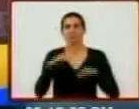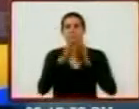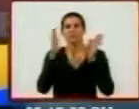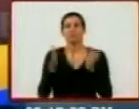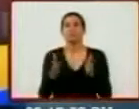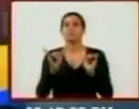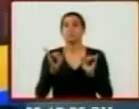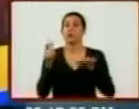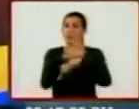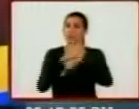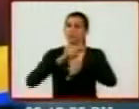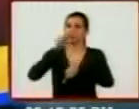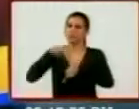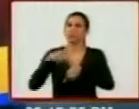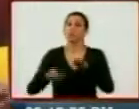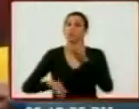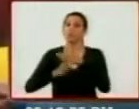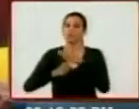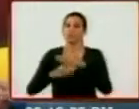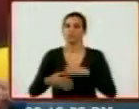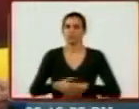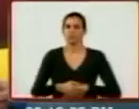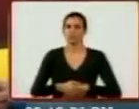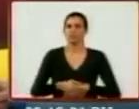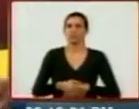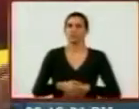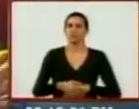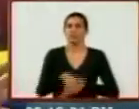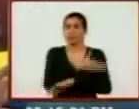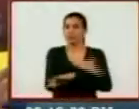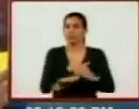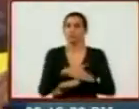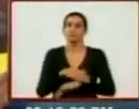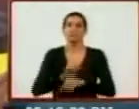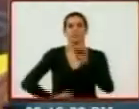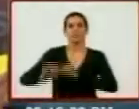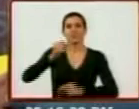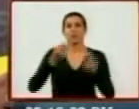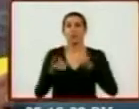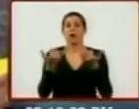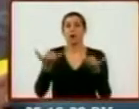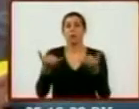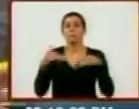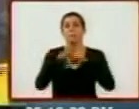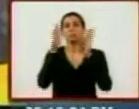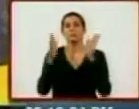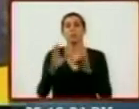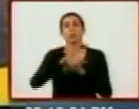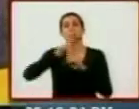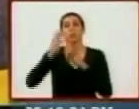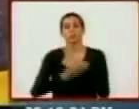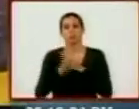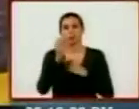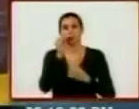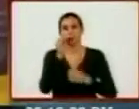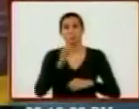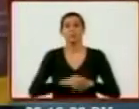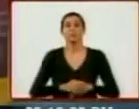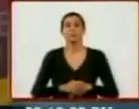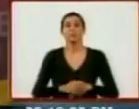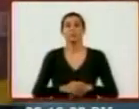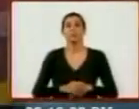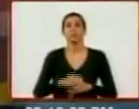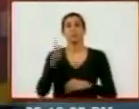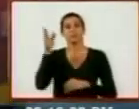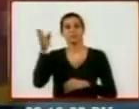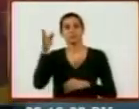es que el gobierno nacional sigue desplegado a propósito de la ofensiva económica en esta oportunidad del ministro para la cultura Fidel barbarito se encuentra en la